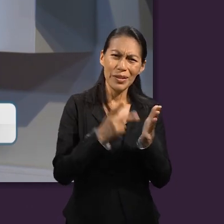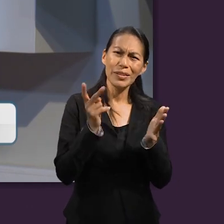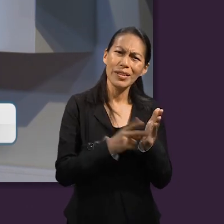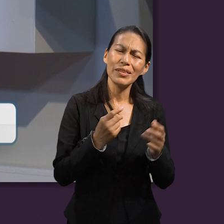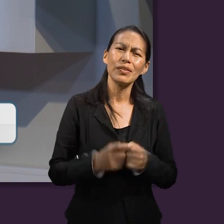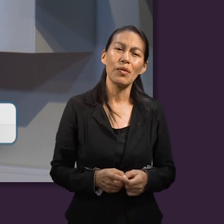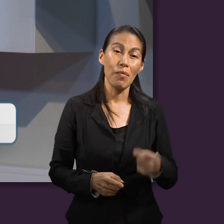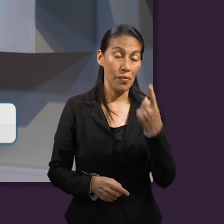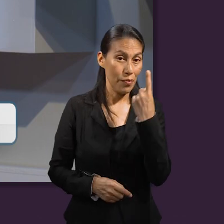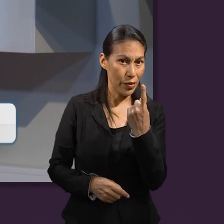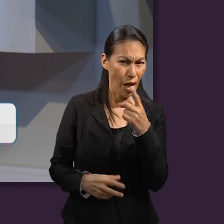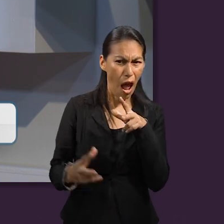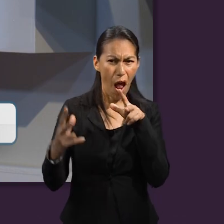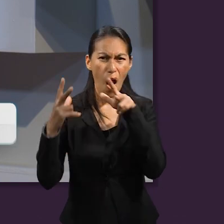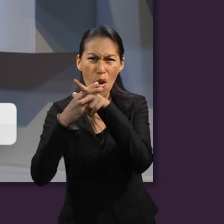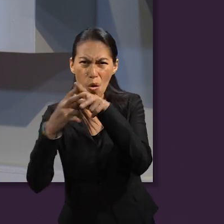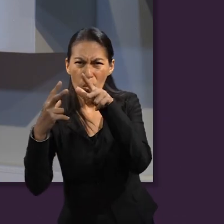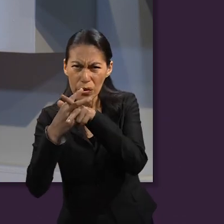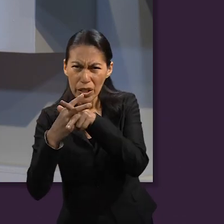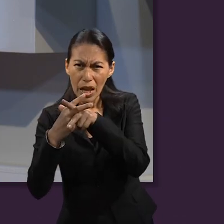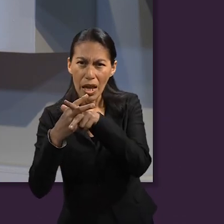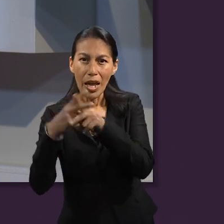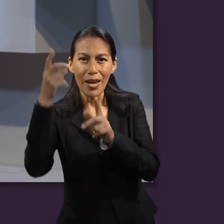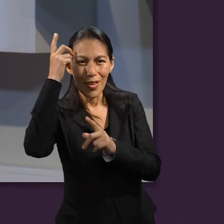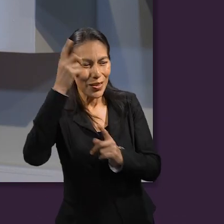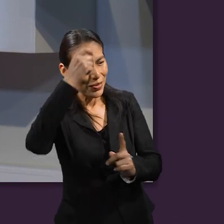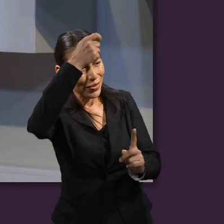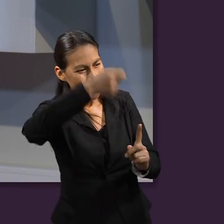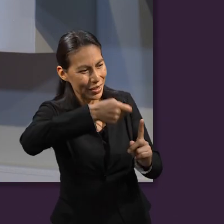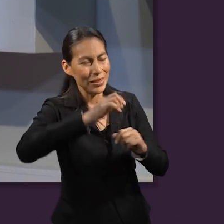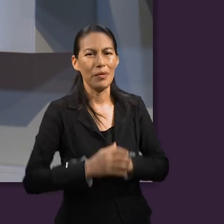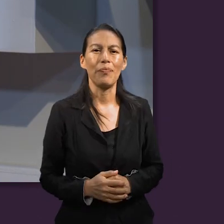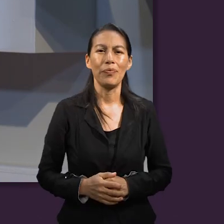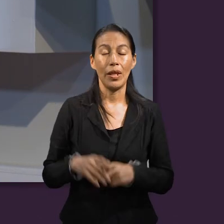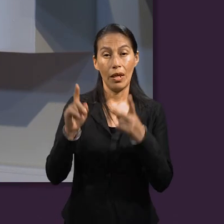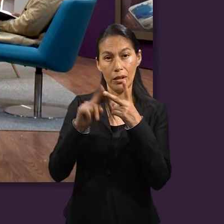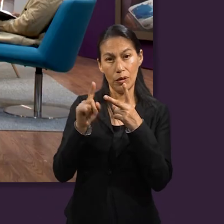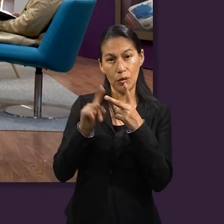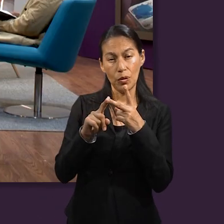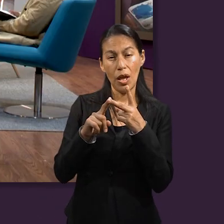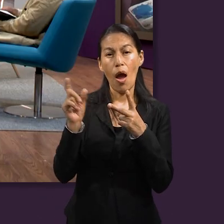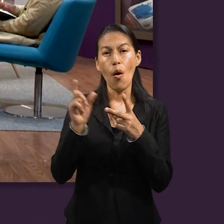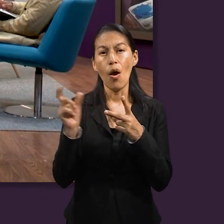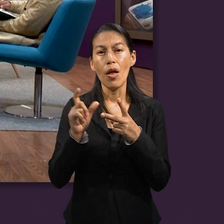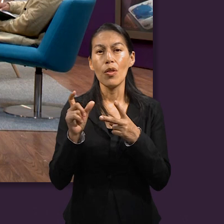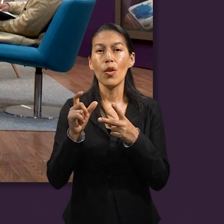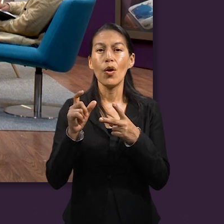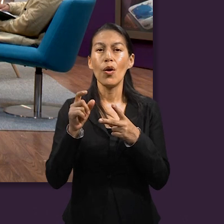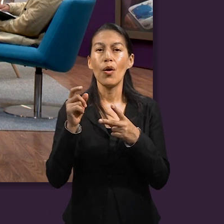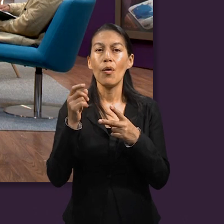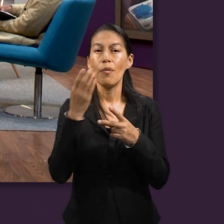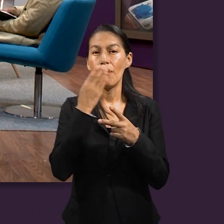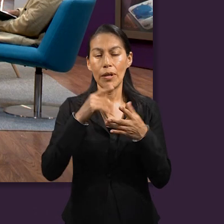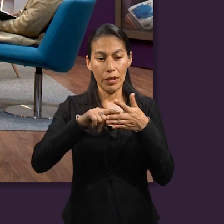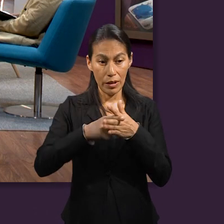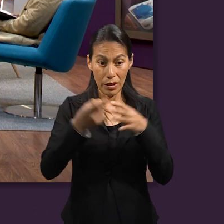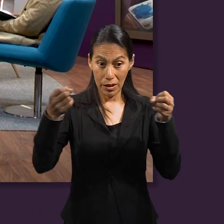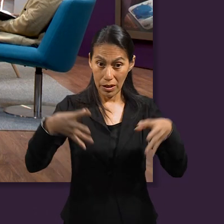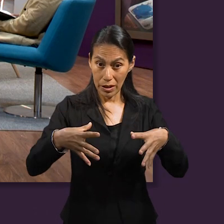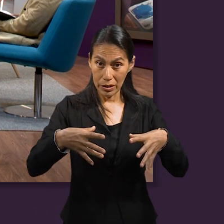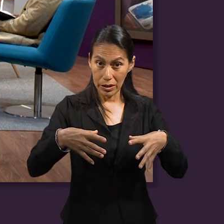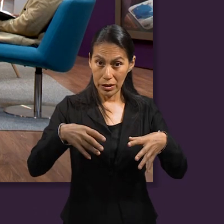cuando lucha con él y la segunda es precisamente la que se encuentra en génesis 35 y es un suceso